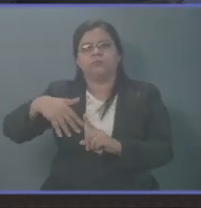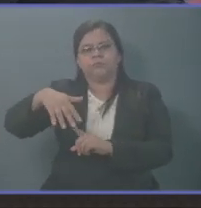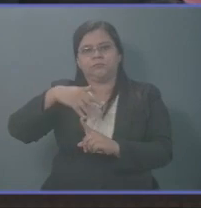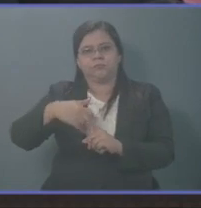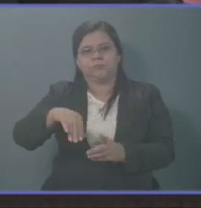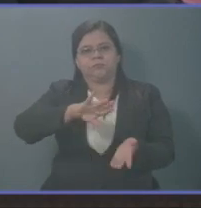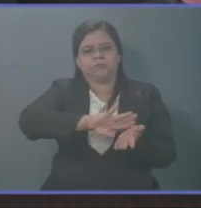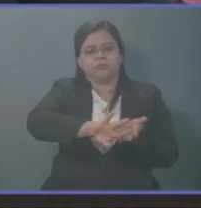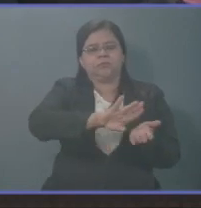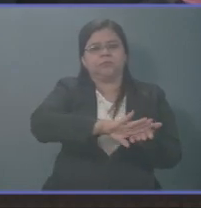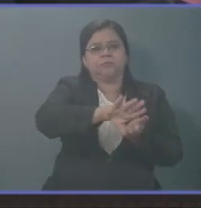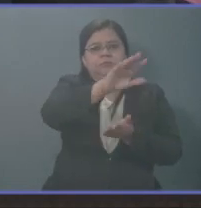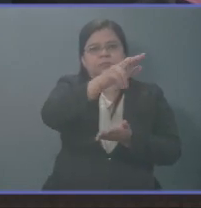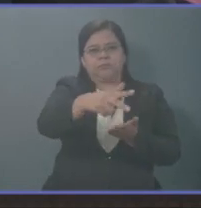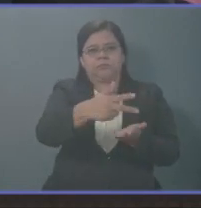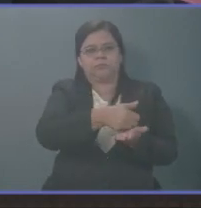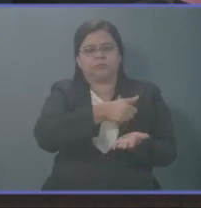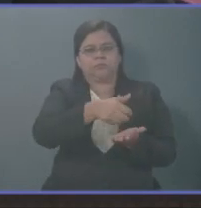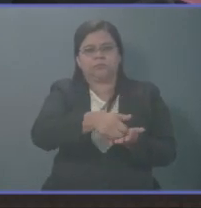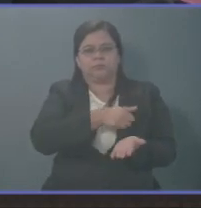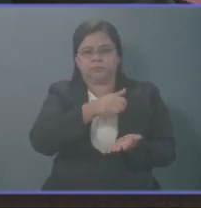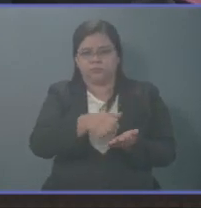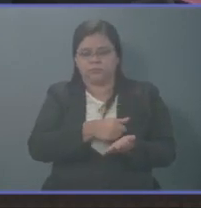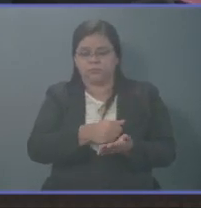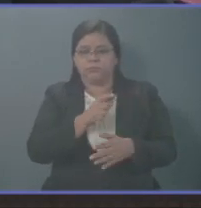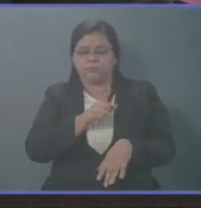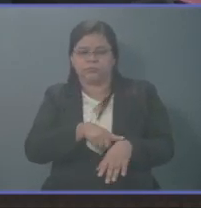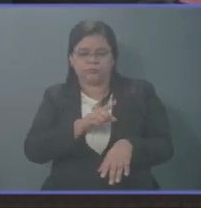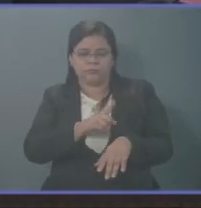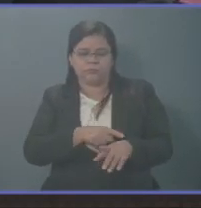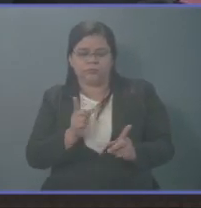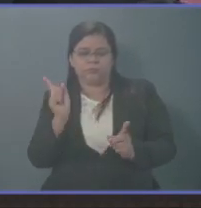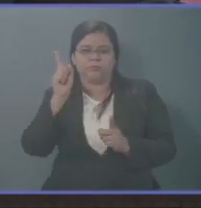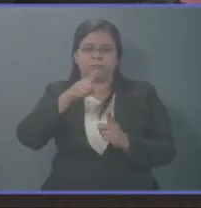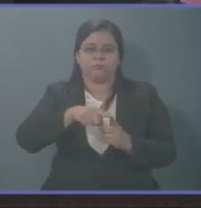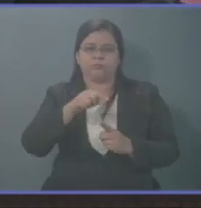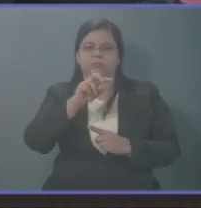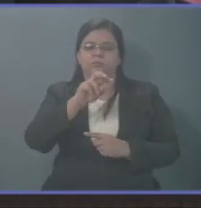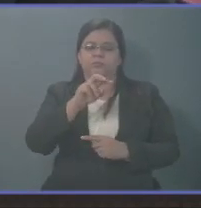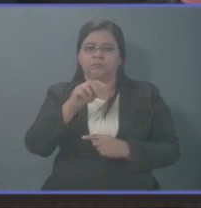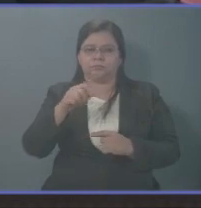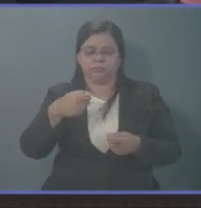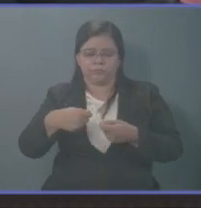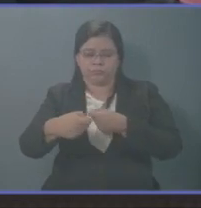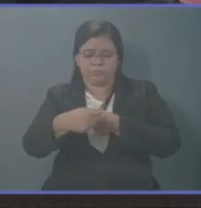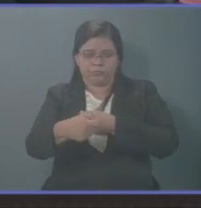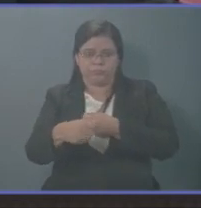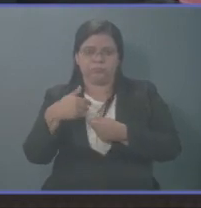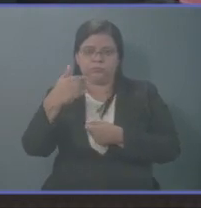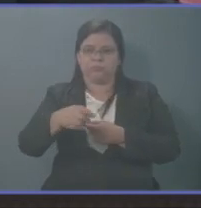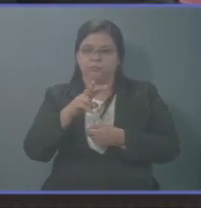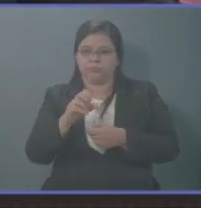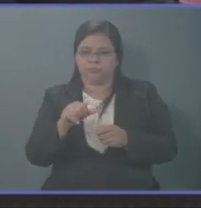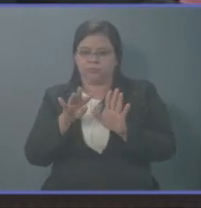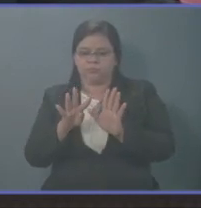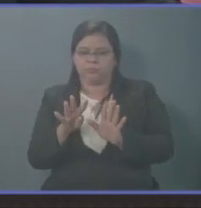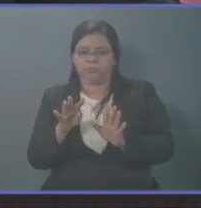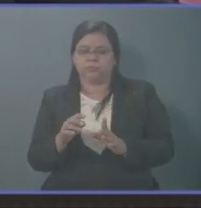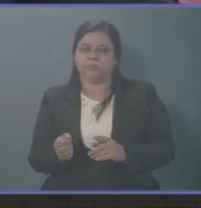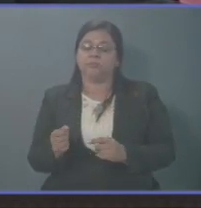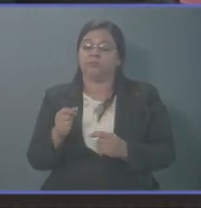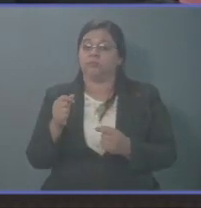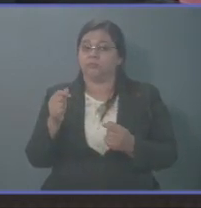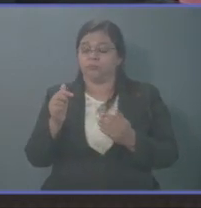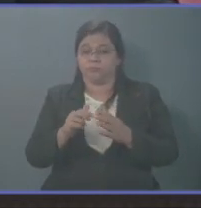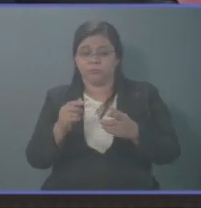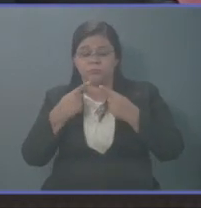deudas respecto de los periodos tributarios hasta diciembre de 2019 y las declaraciones anuales hasta el ejercicio